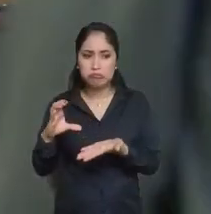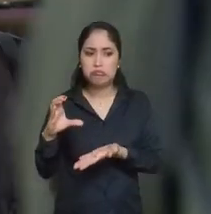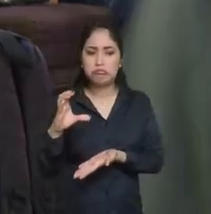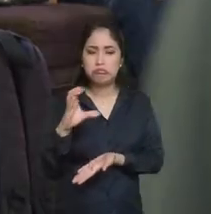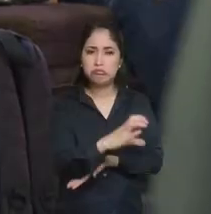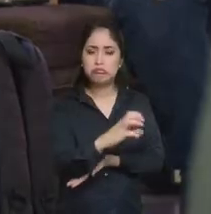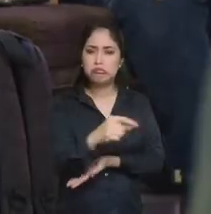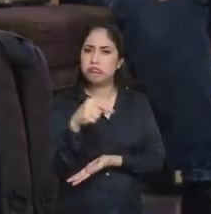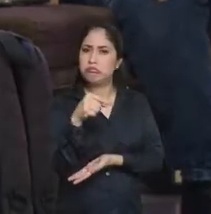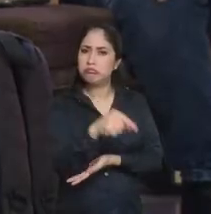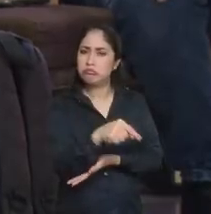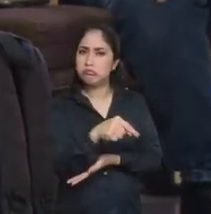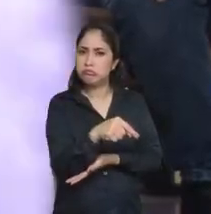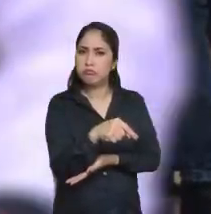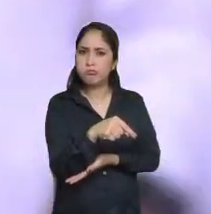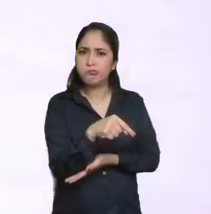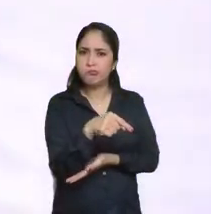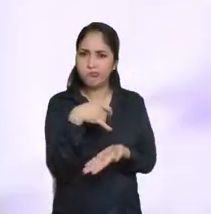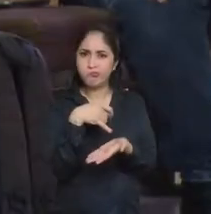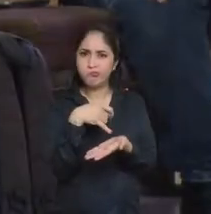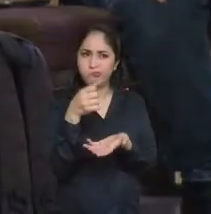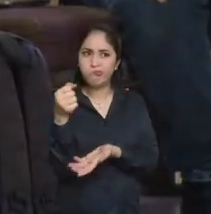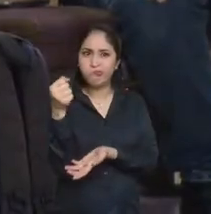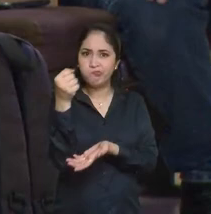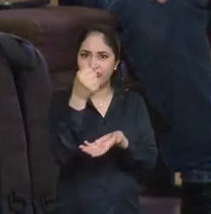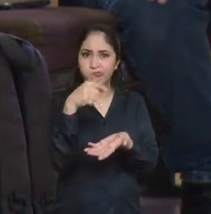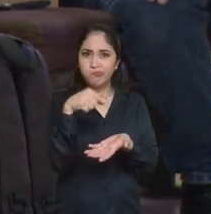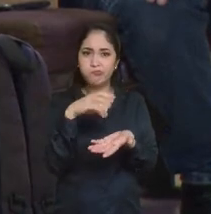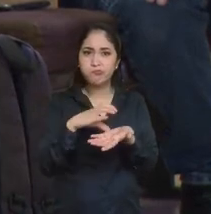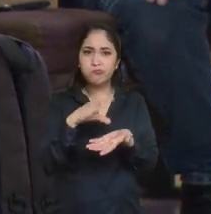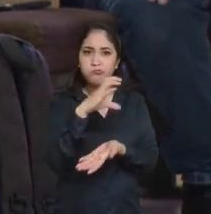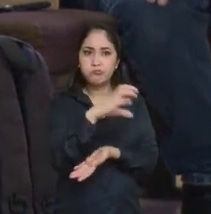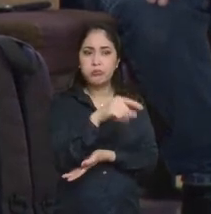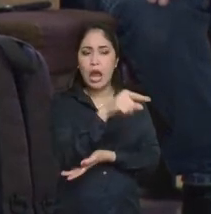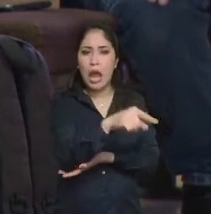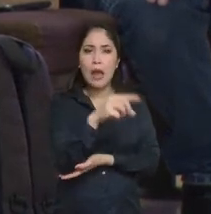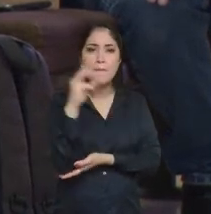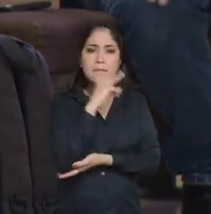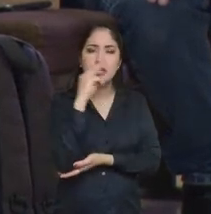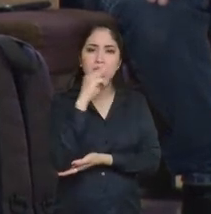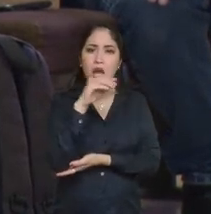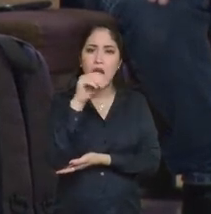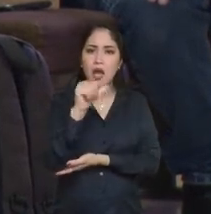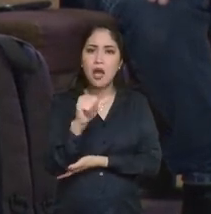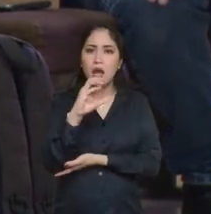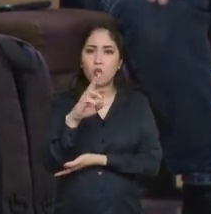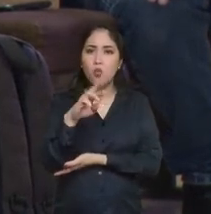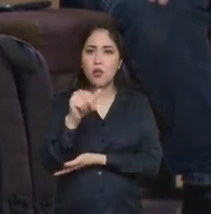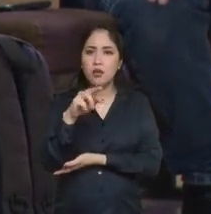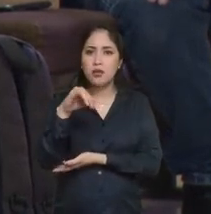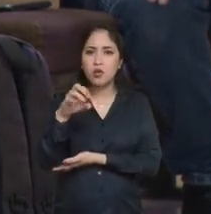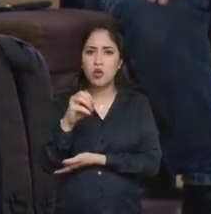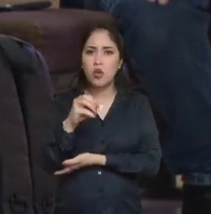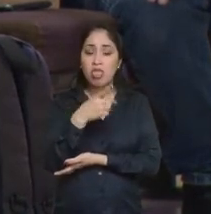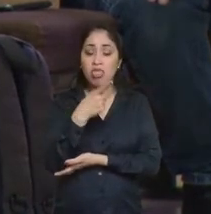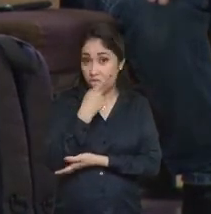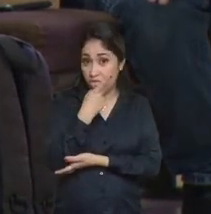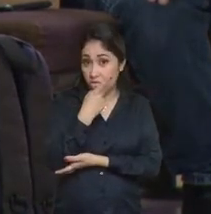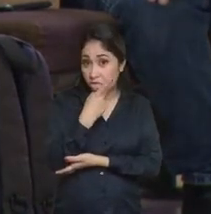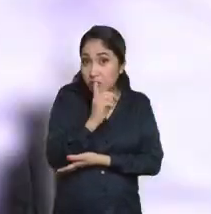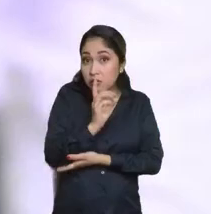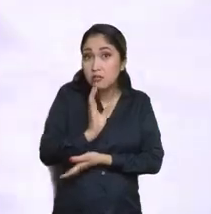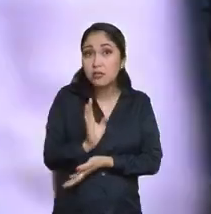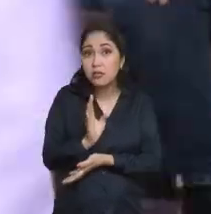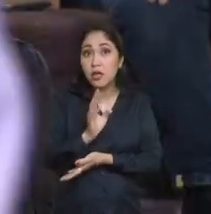inversión del nuevo acuario de Mazatlán. Se dice pues que le financió este capricho a su